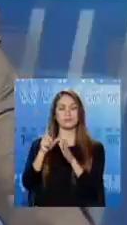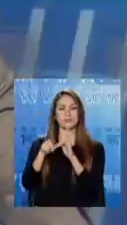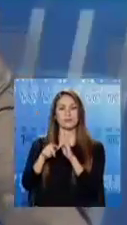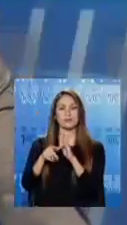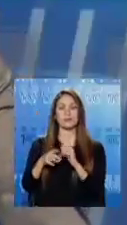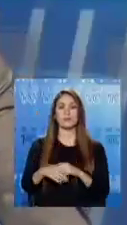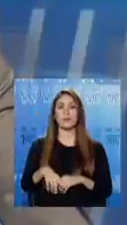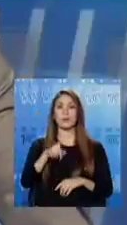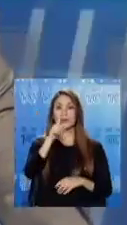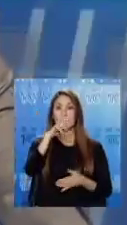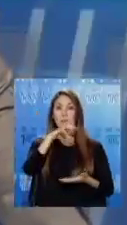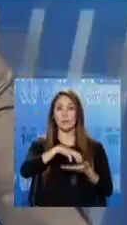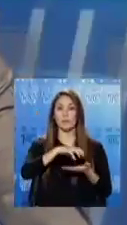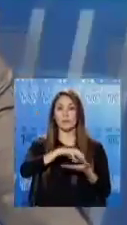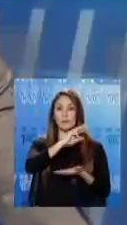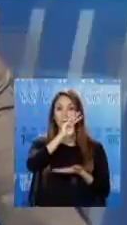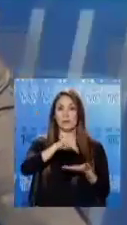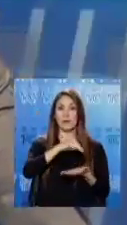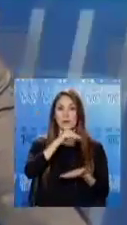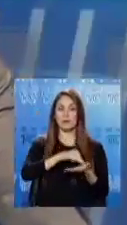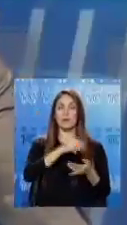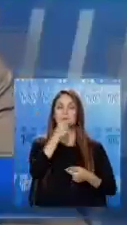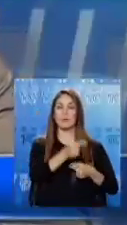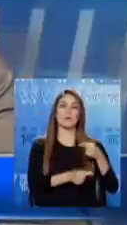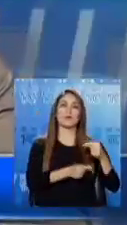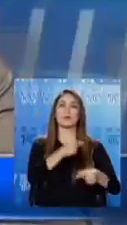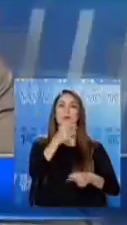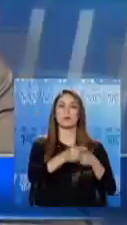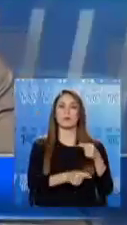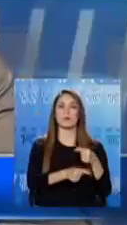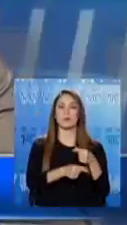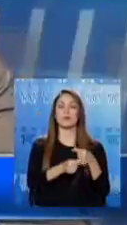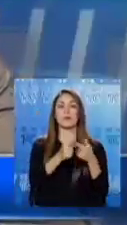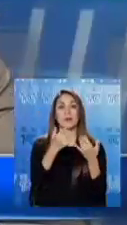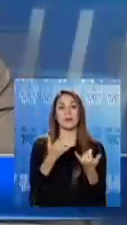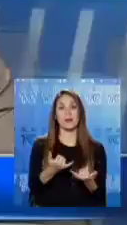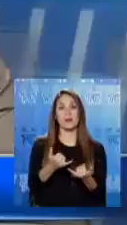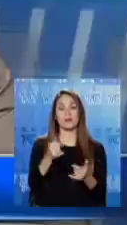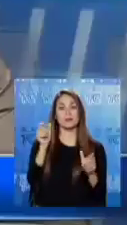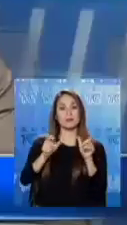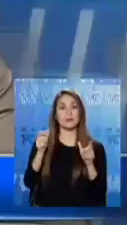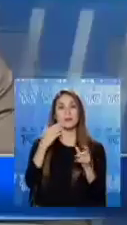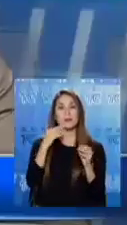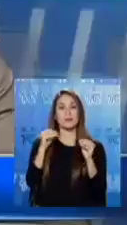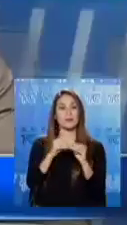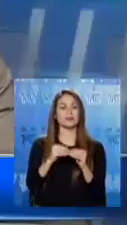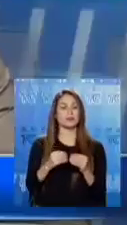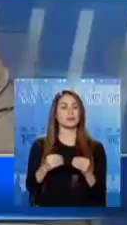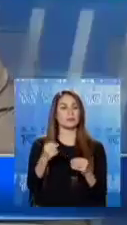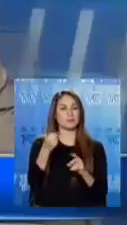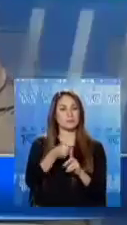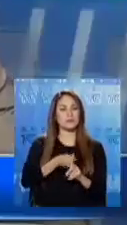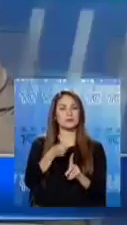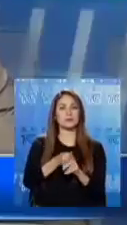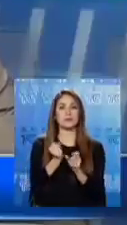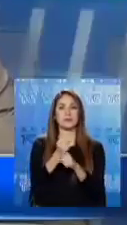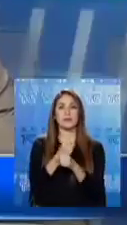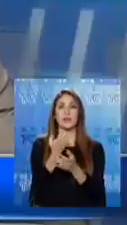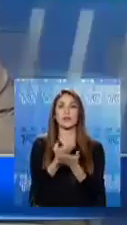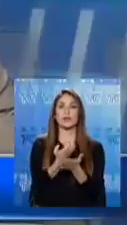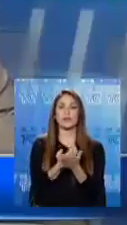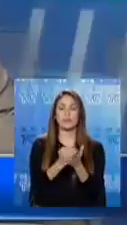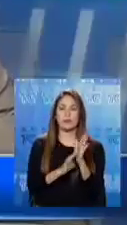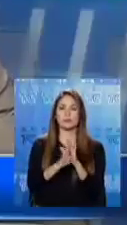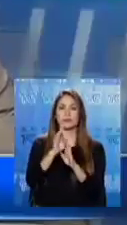Pese a todo, la provincia de Manabí se recupera paulatinamente del desastre. Sus habitantes empiezan a tomar fuerzas para generar así la economía y